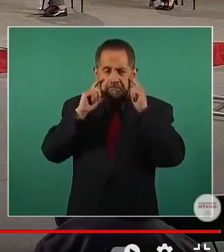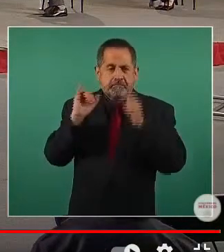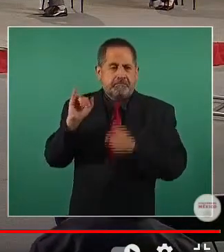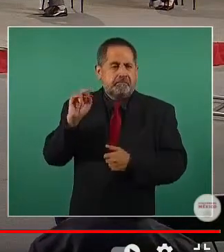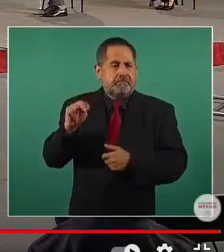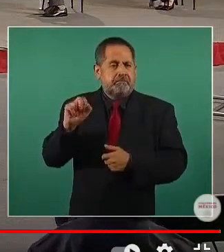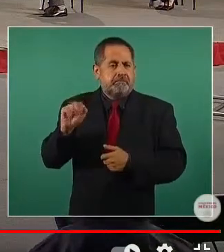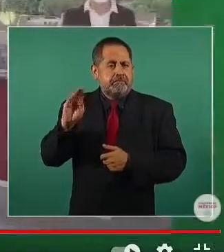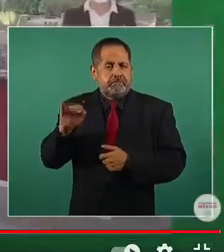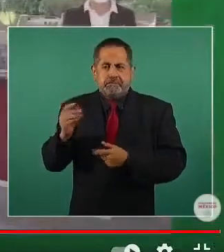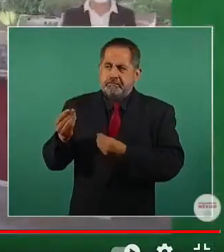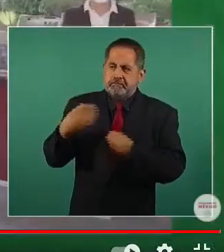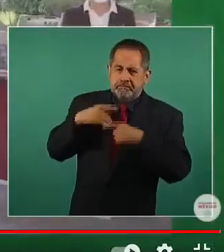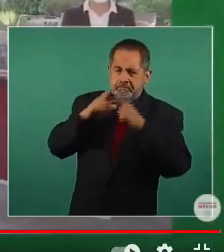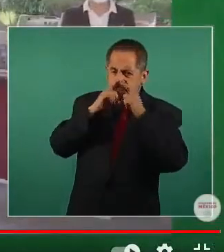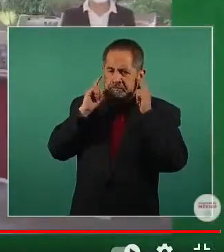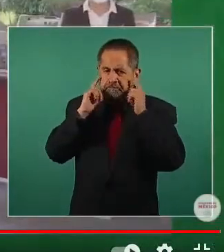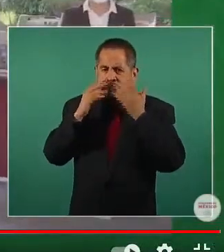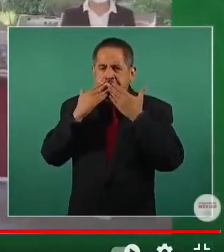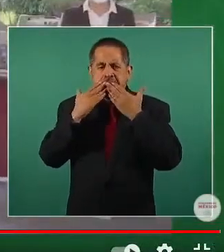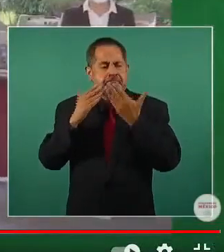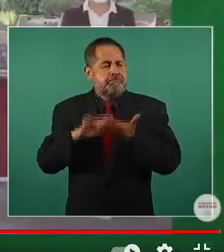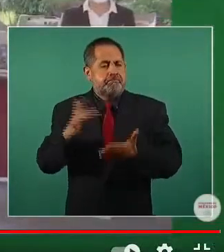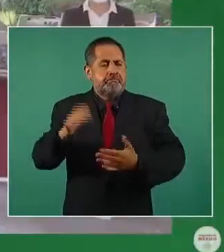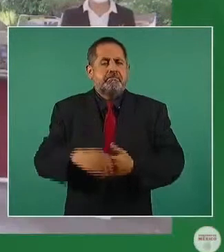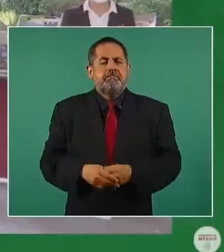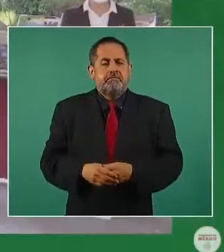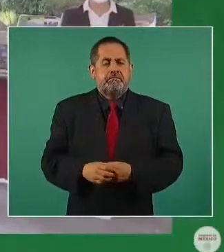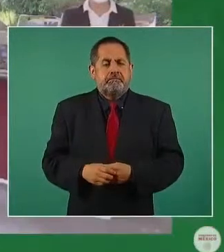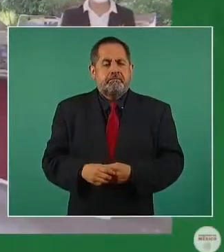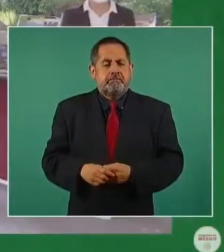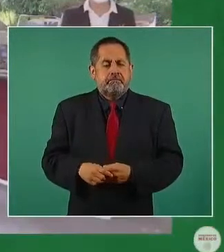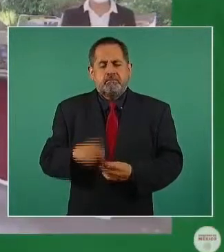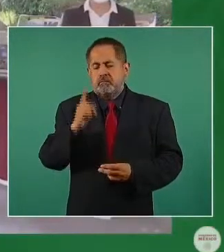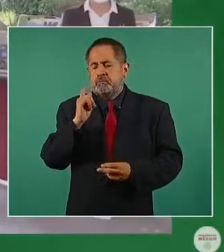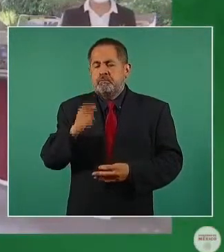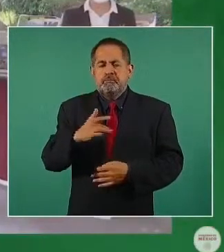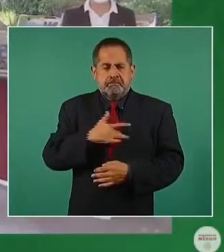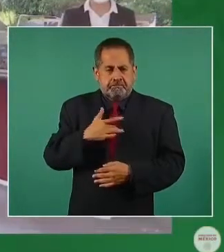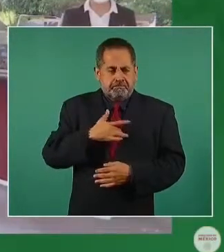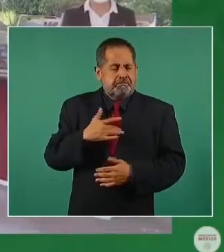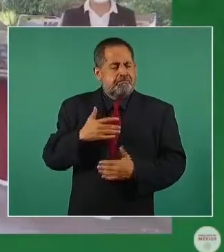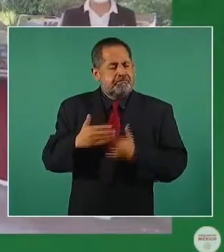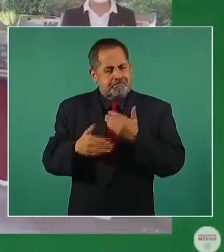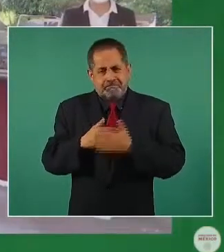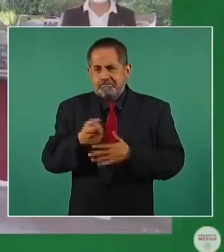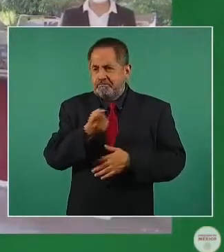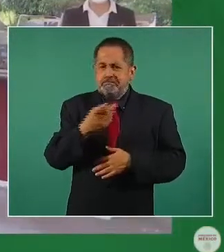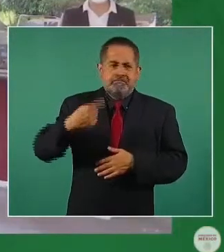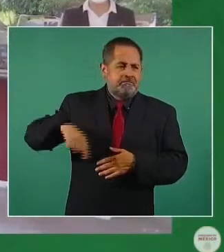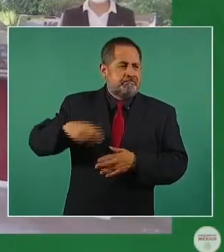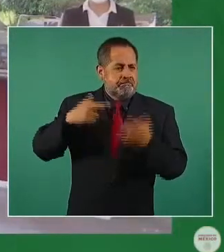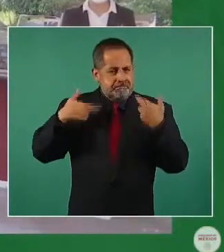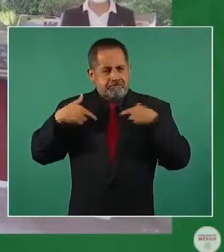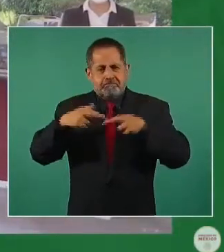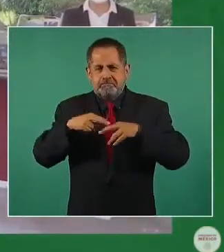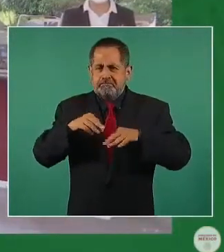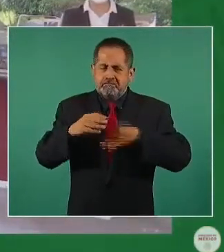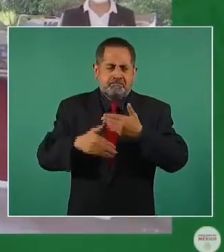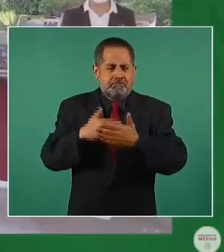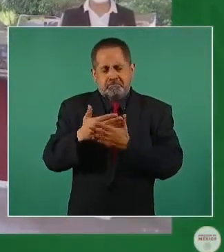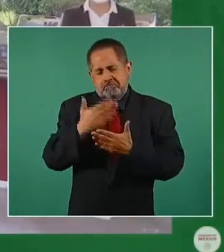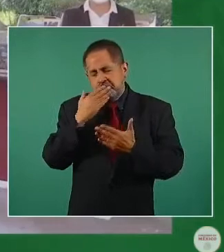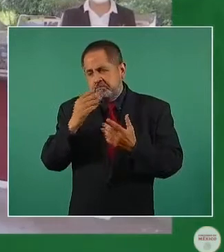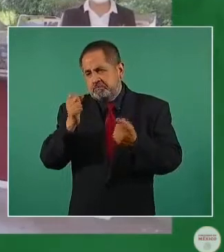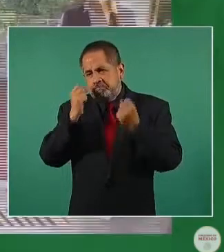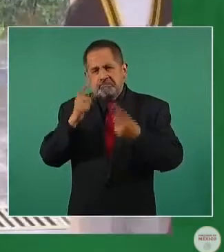Yo resalto mucho que la actitud que tienen nuestros maestros ante este regreso ha sido de